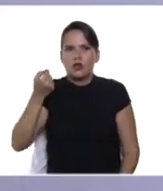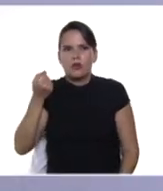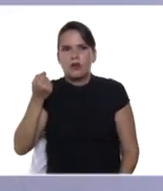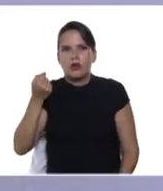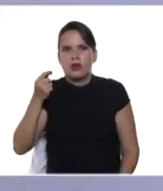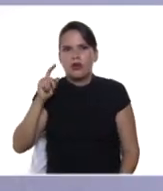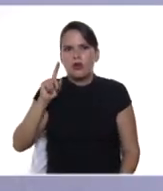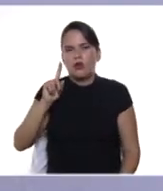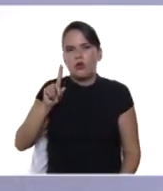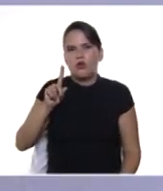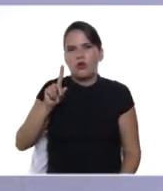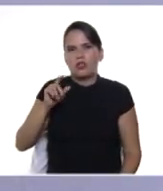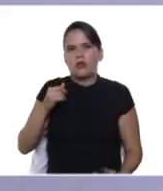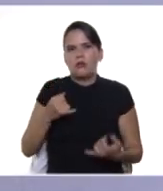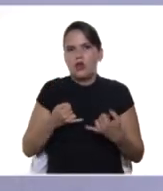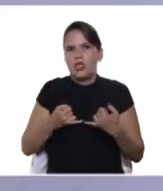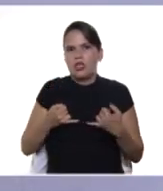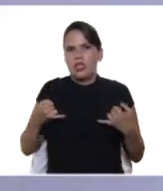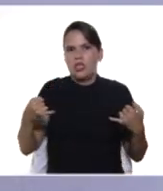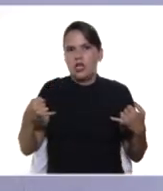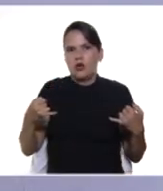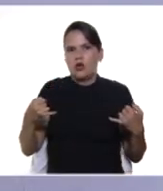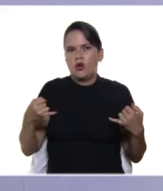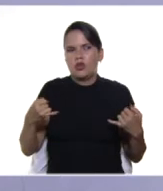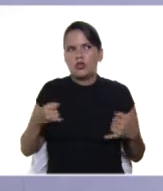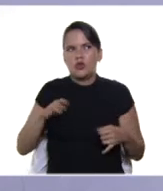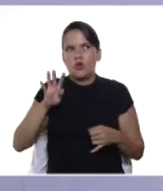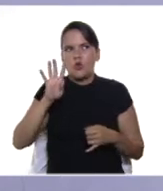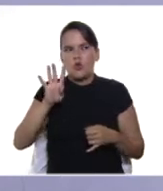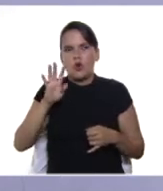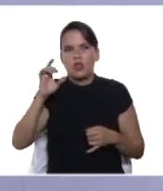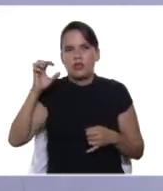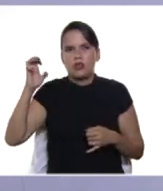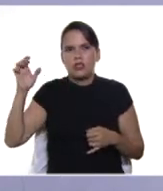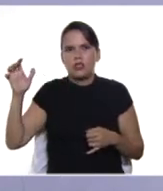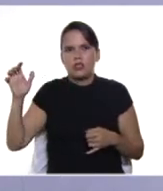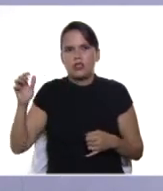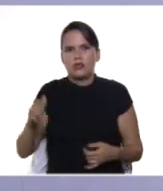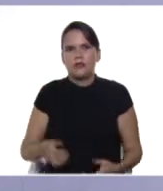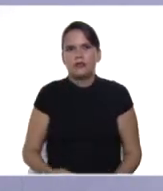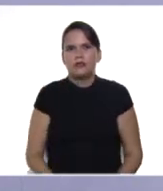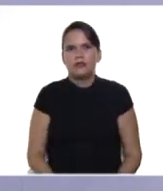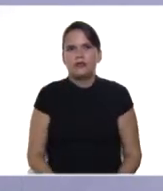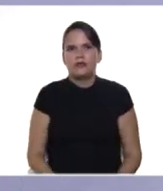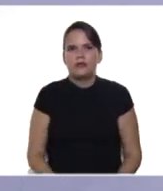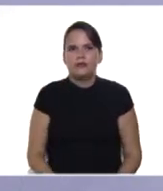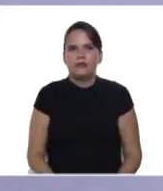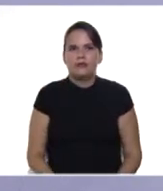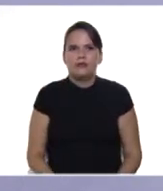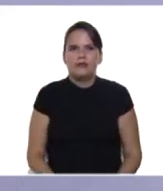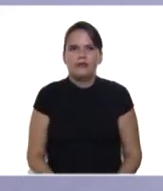tenemos hilo, que son 4 letras, entonces tendríamos 4.